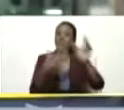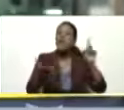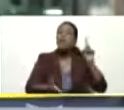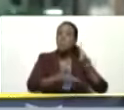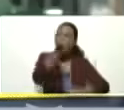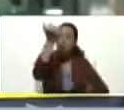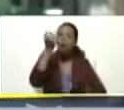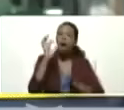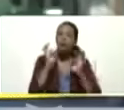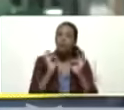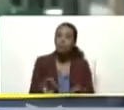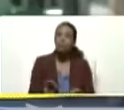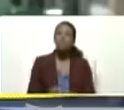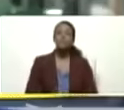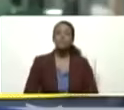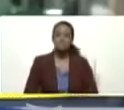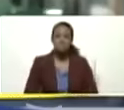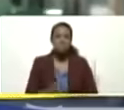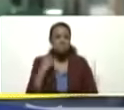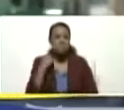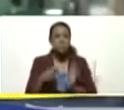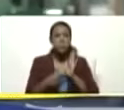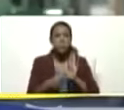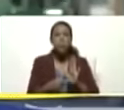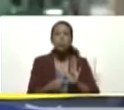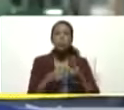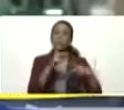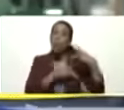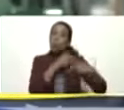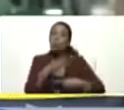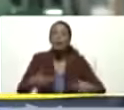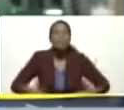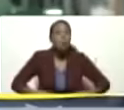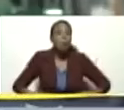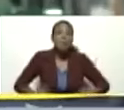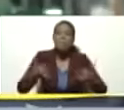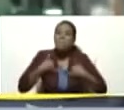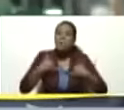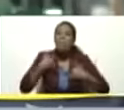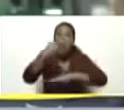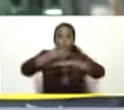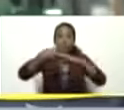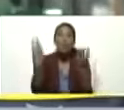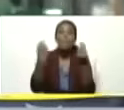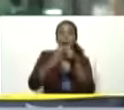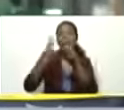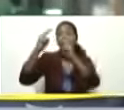logrado ha sido producto del esfuerzo colectivo,